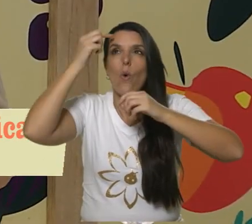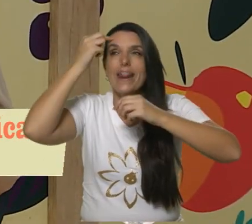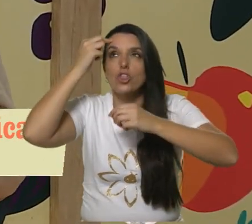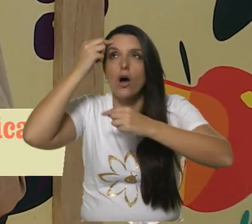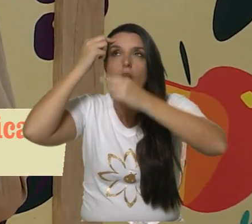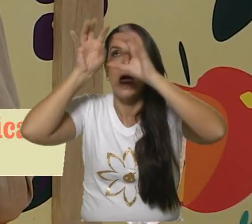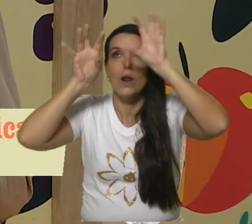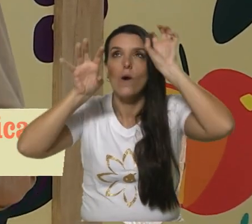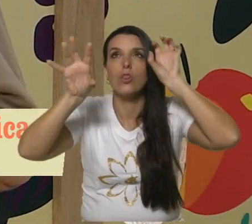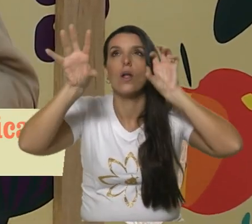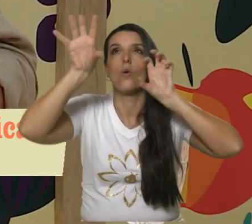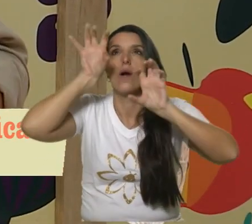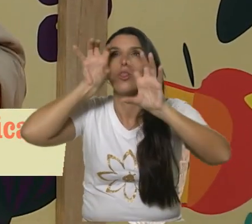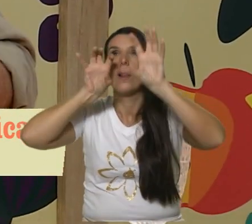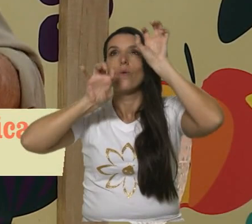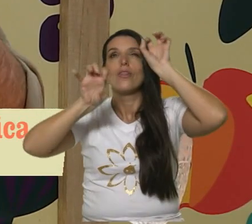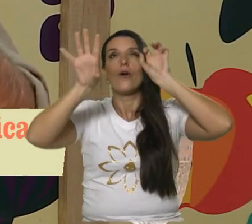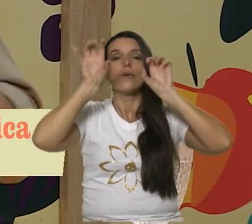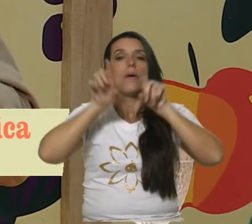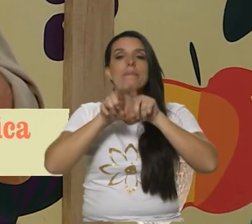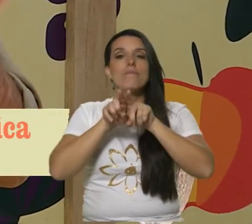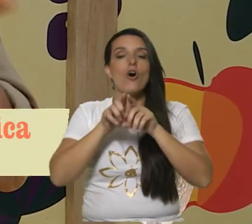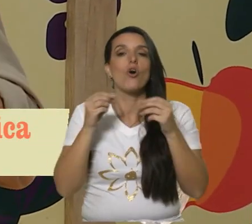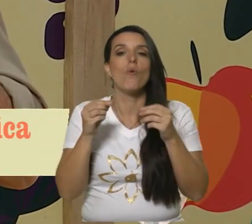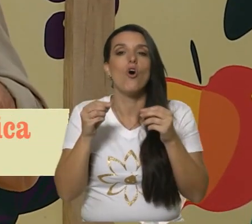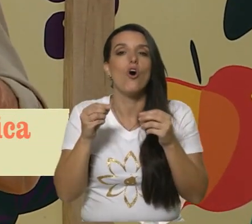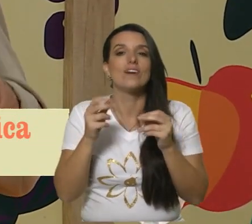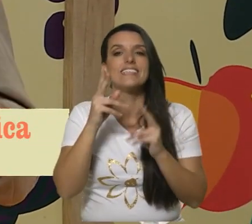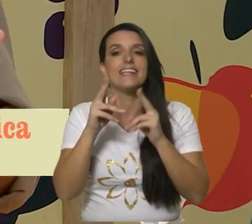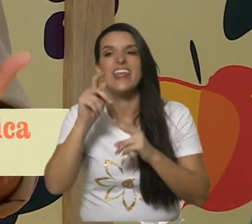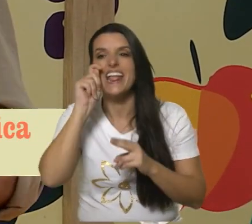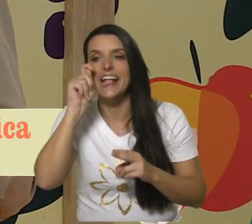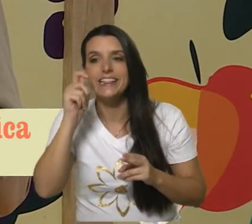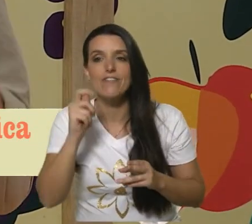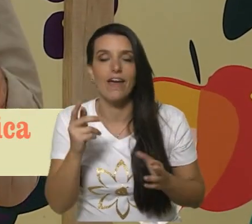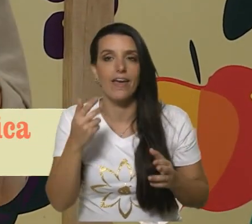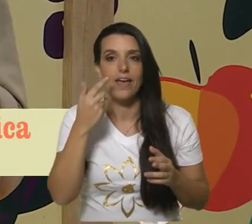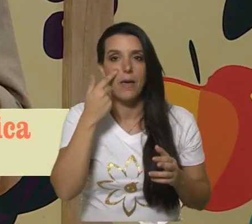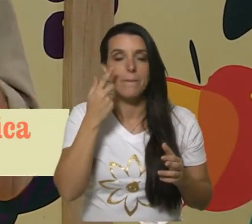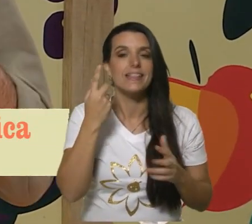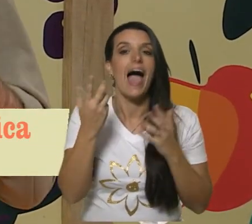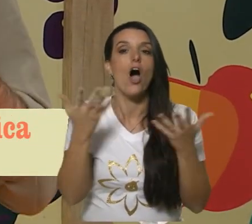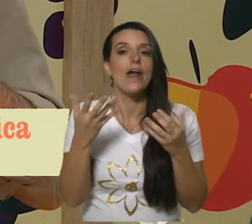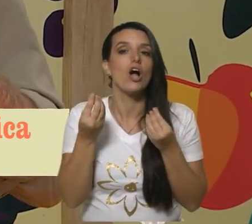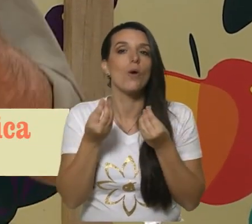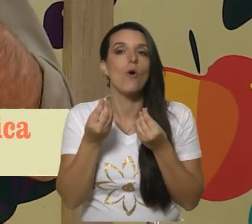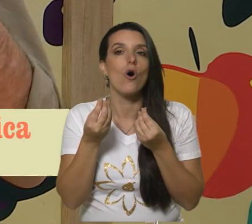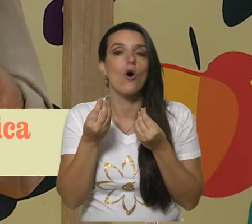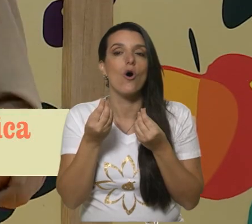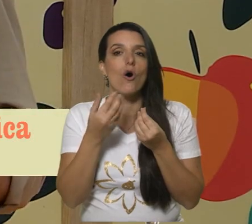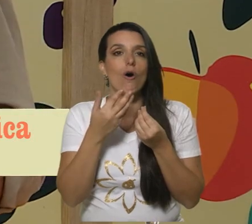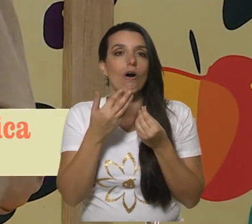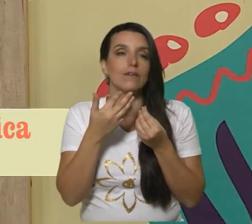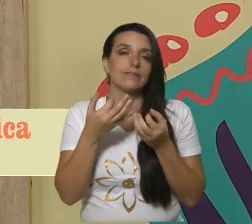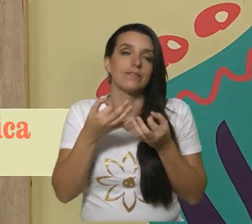casi de de de serie de detectives donde nada puede fallar porque la gente viste que ahora Estamos como muy no